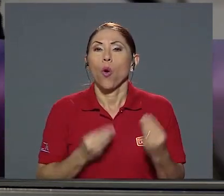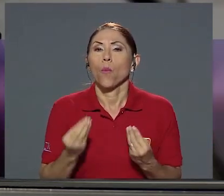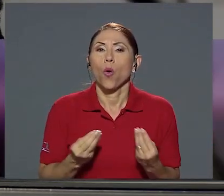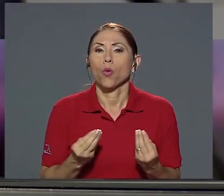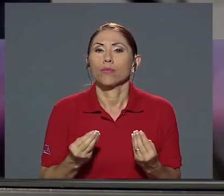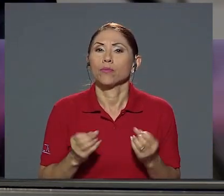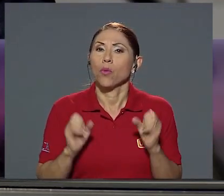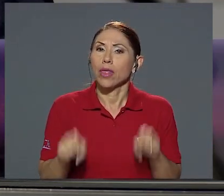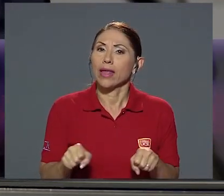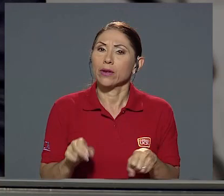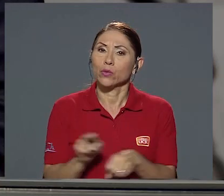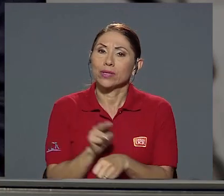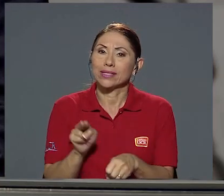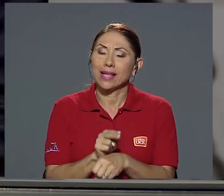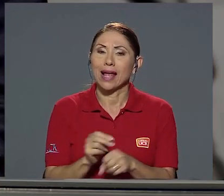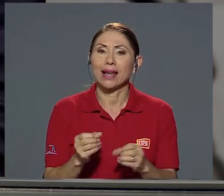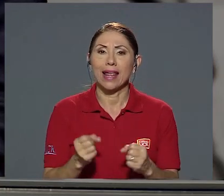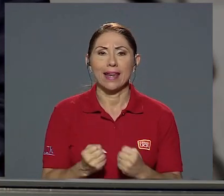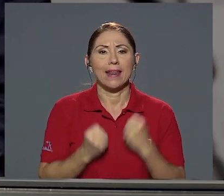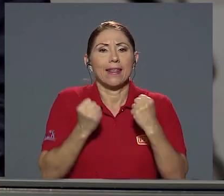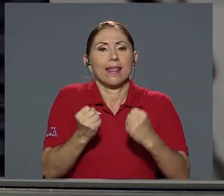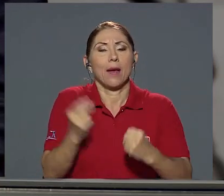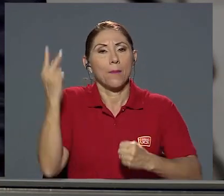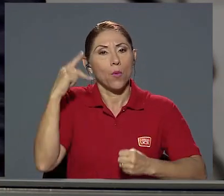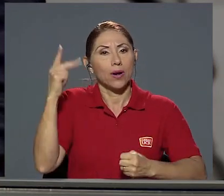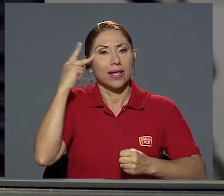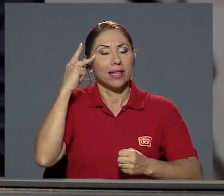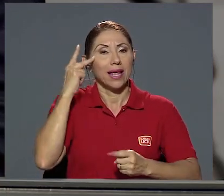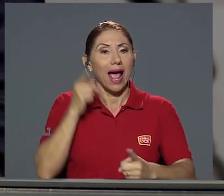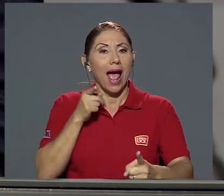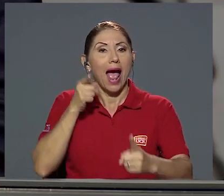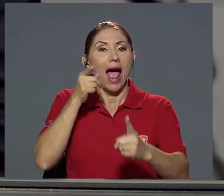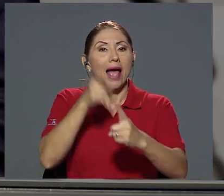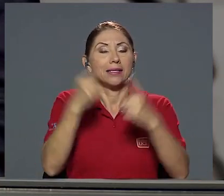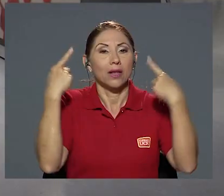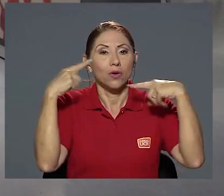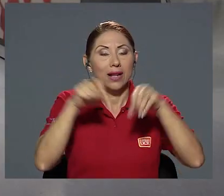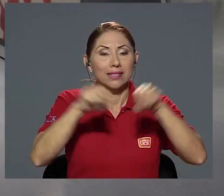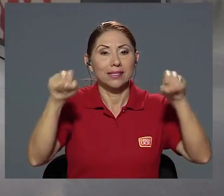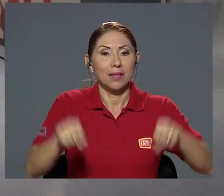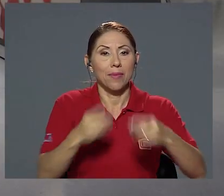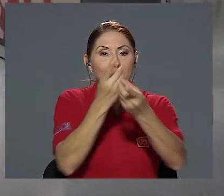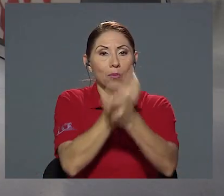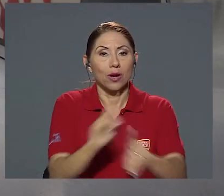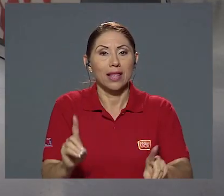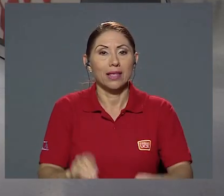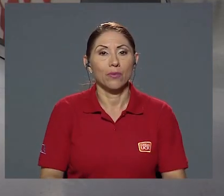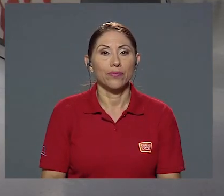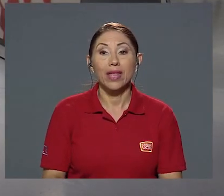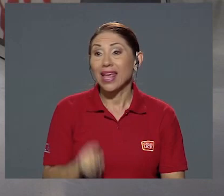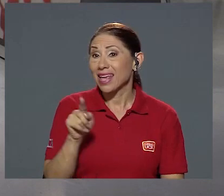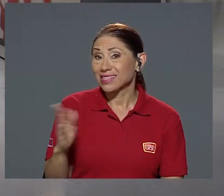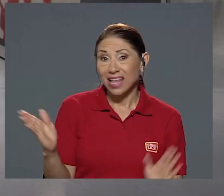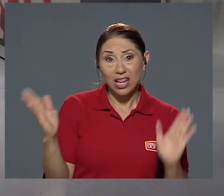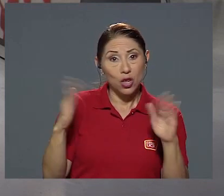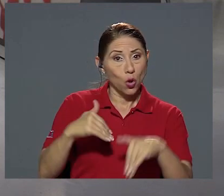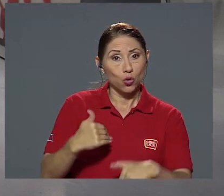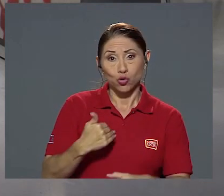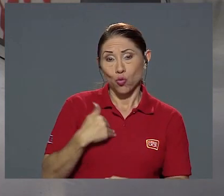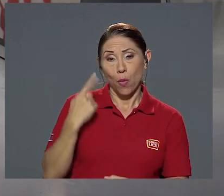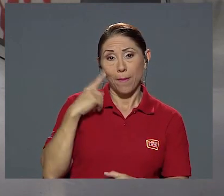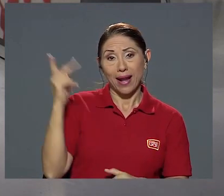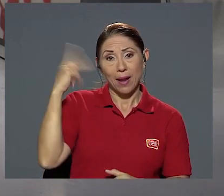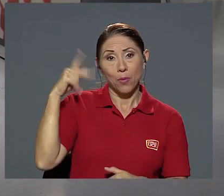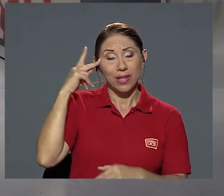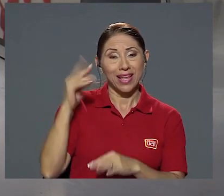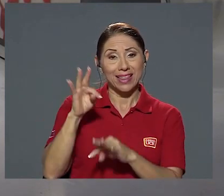cómo canalizar esta energía política hacia el sistema democrático. Que no los tuvo para la política tradicional. Exactamente. Es